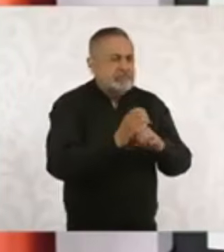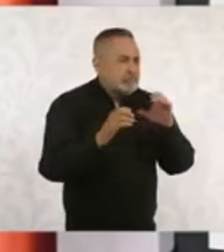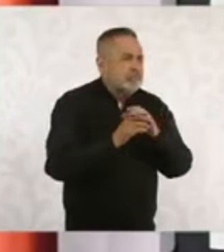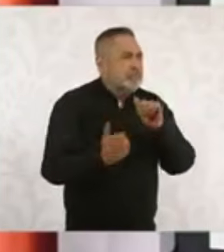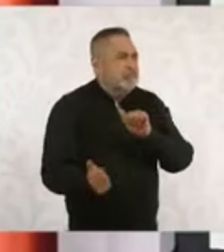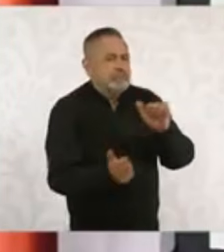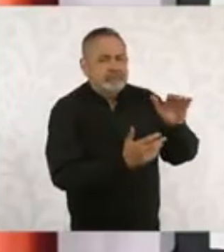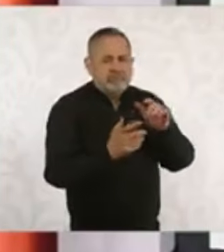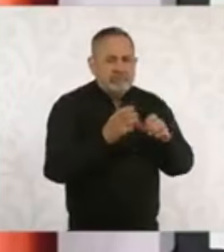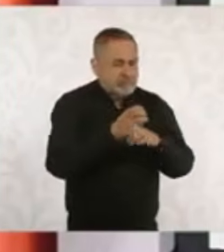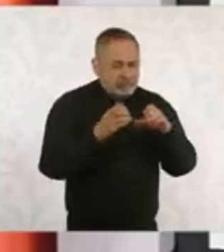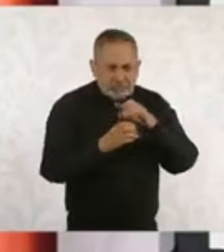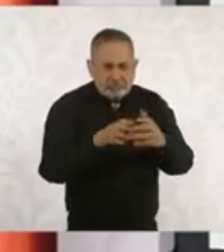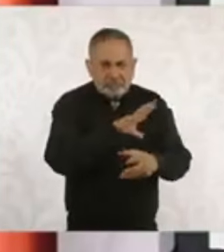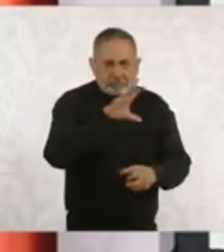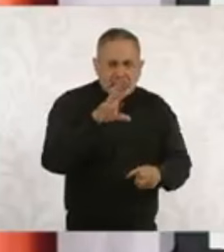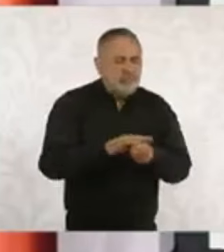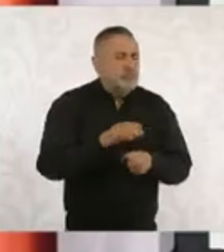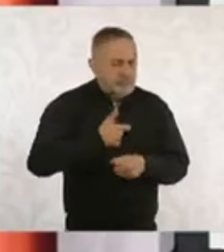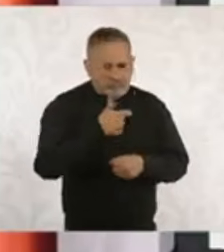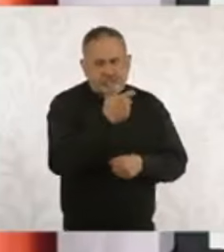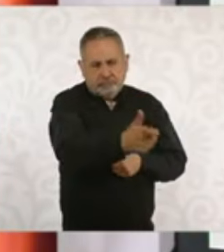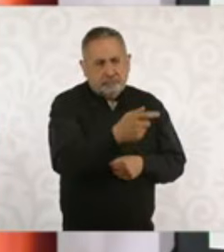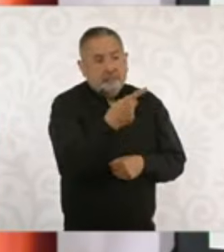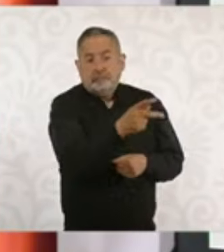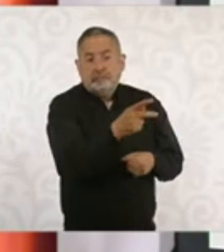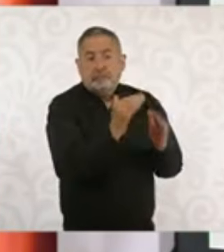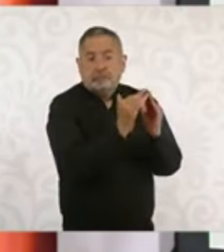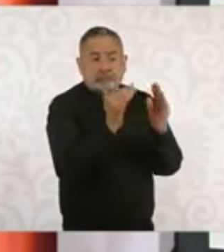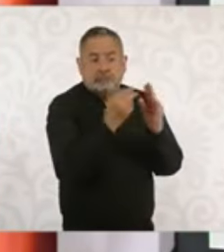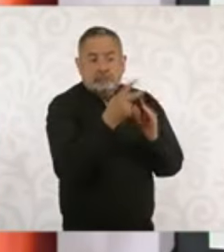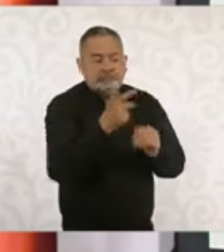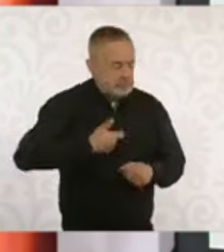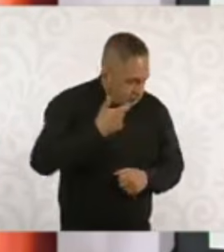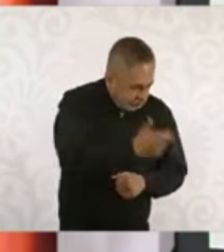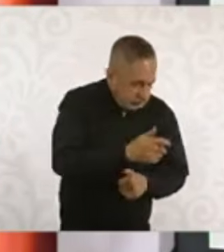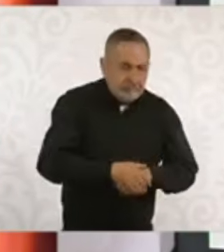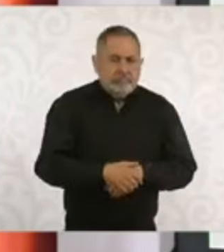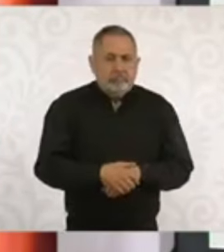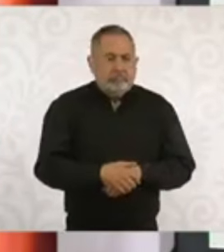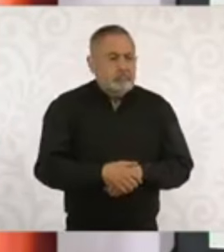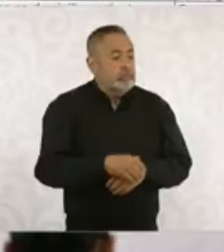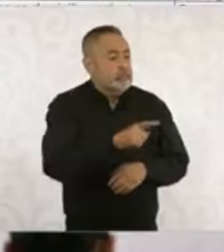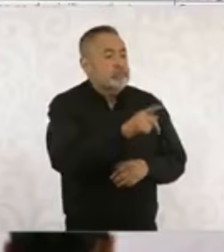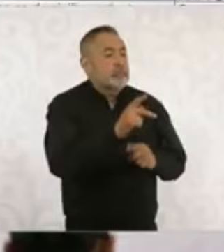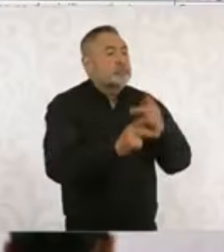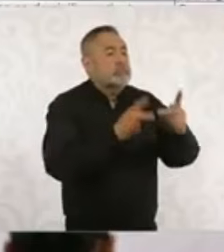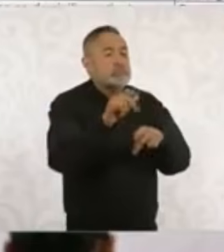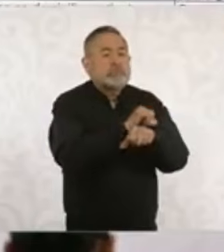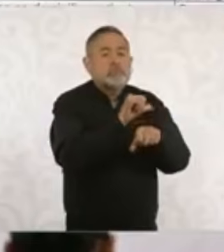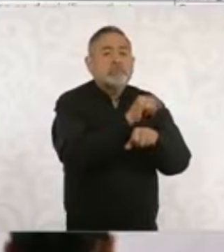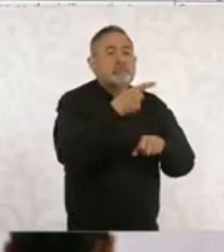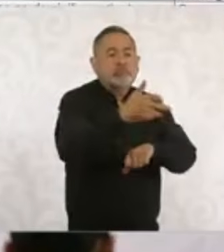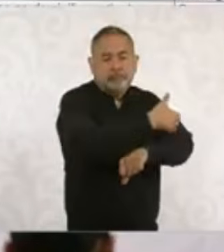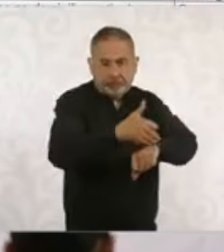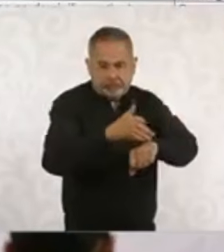cargas cajas, bultos, macetas y artículos en domicilio particular. Préstamos vehiculares a familiares. Traslado